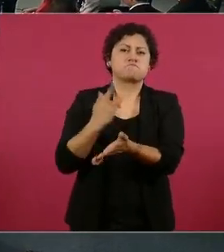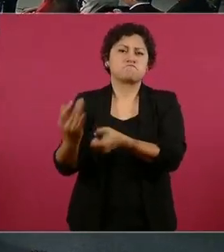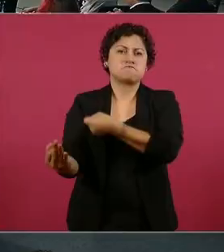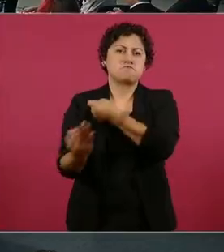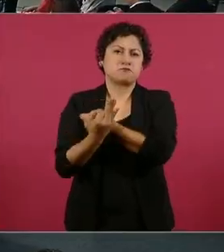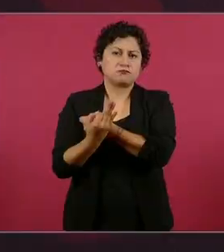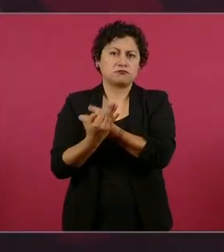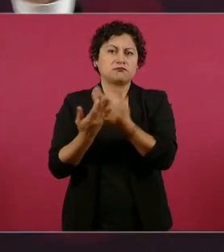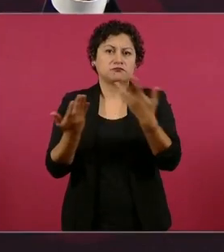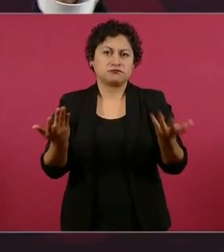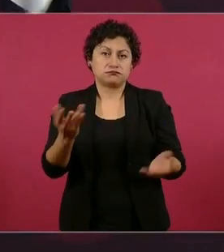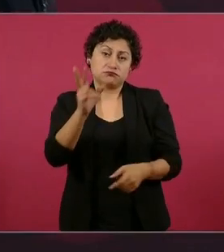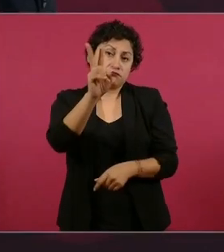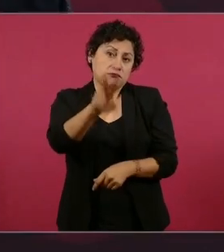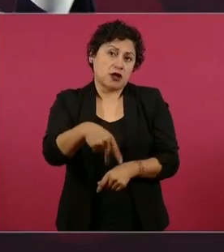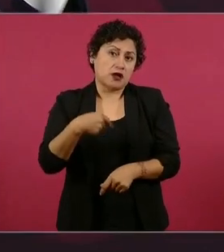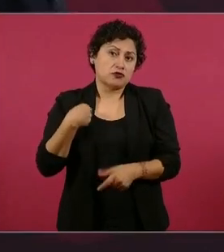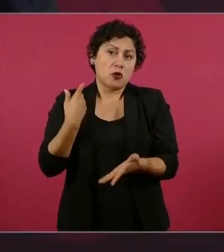puedo probarlo.